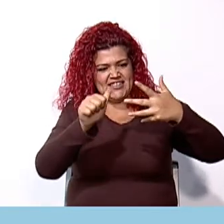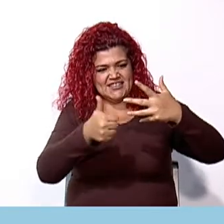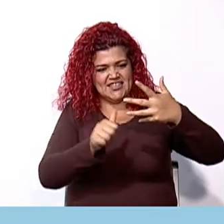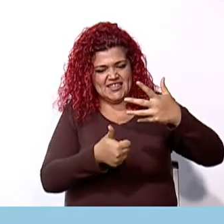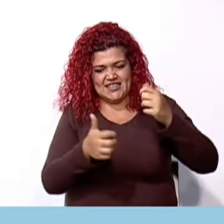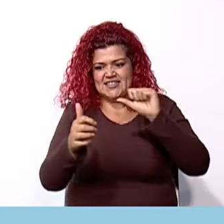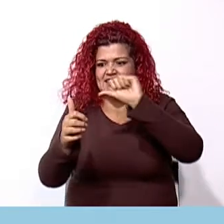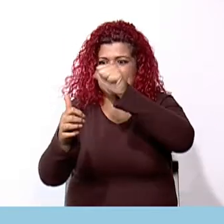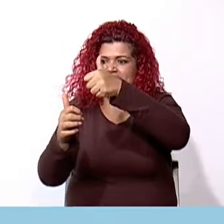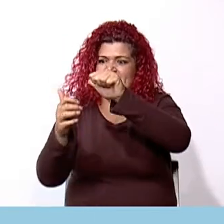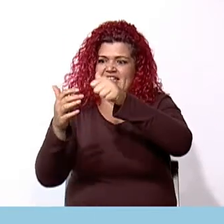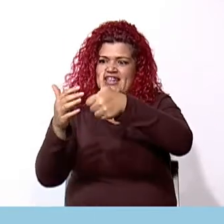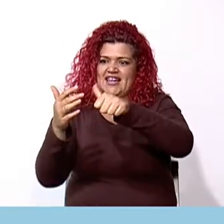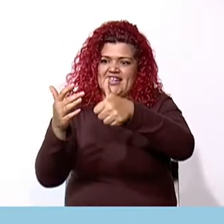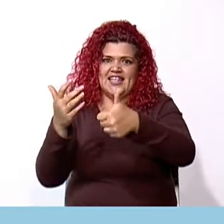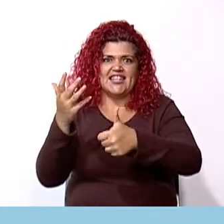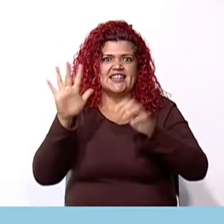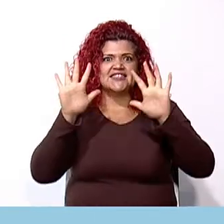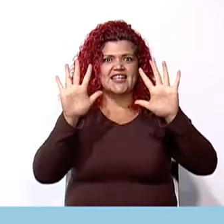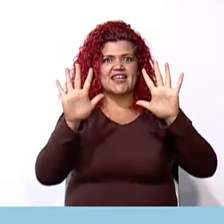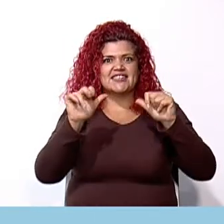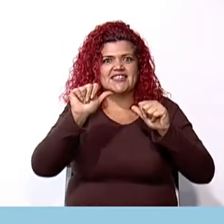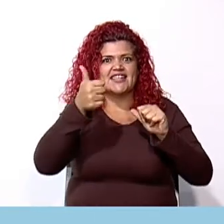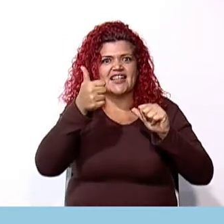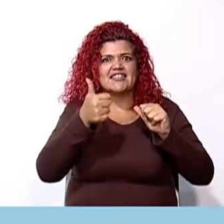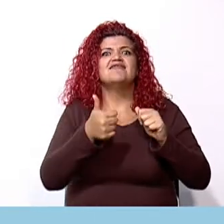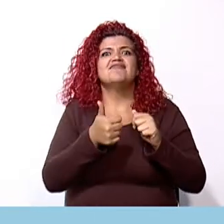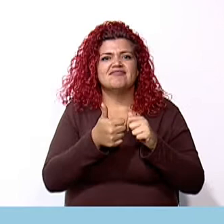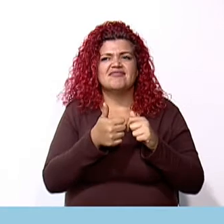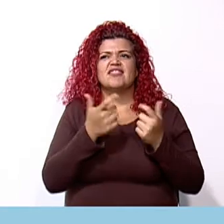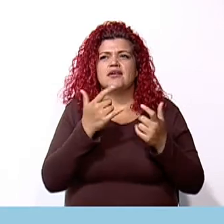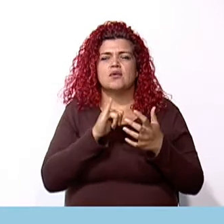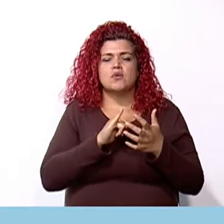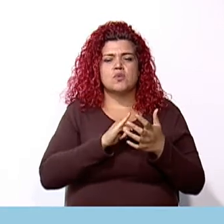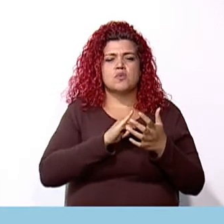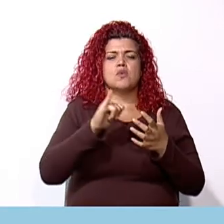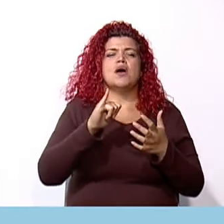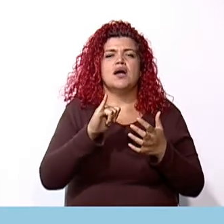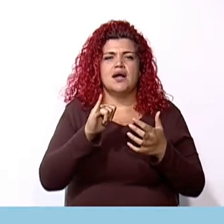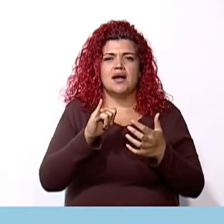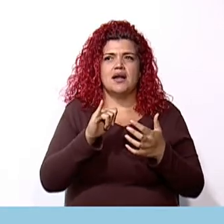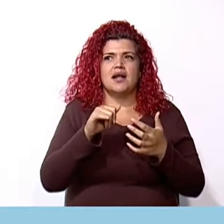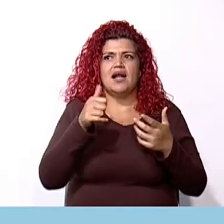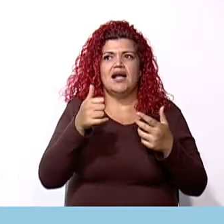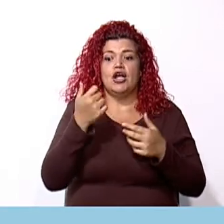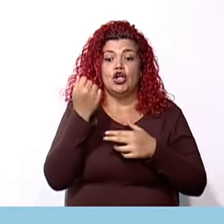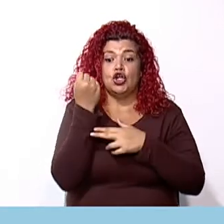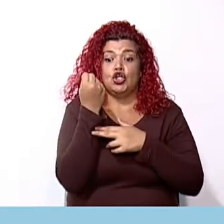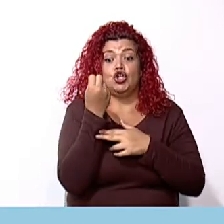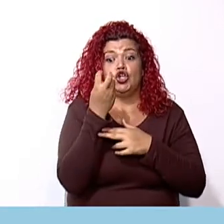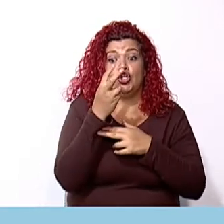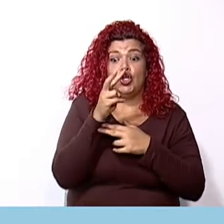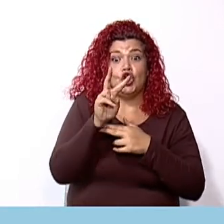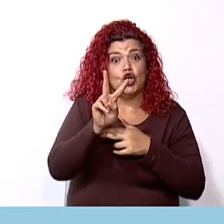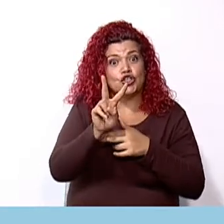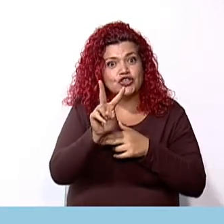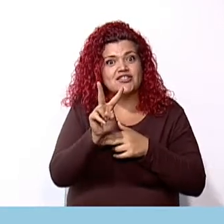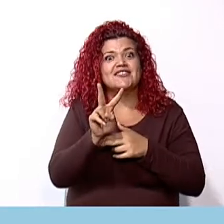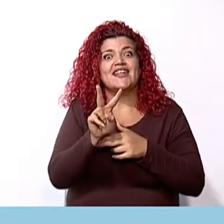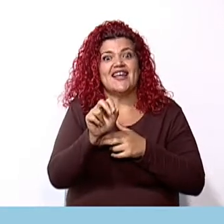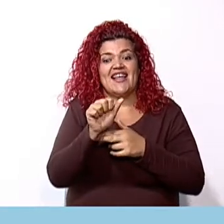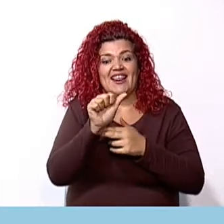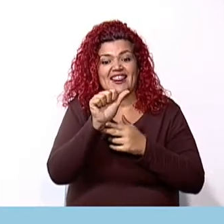10 decenas. Y 2 que teníamos van a ser ahora 12 decenas para